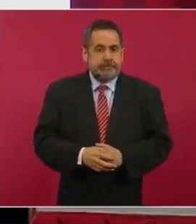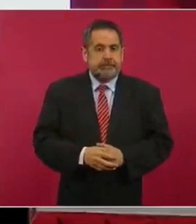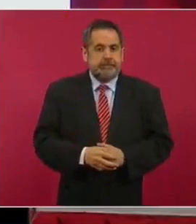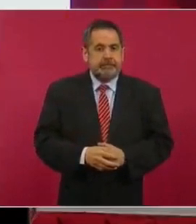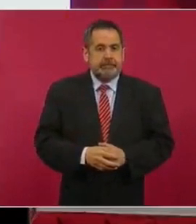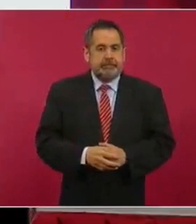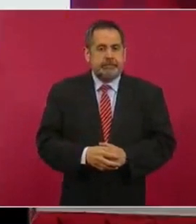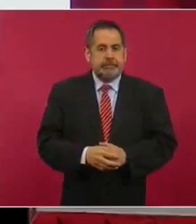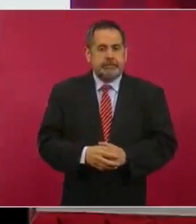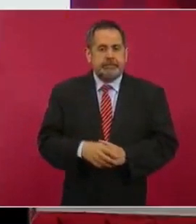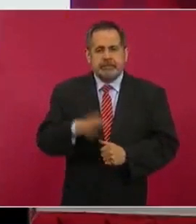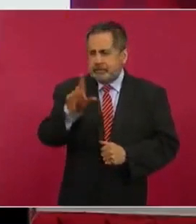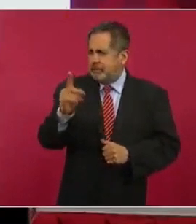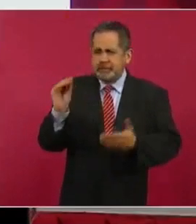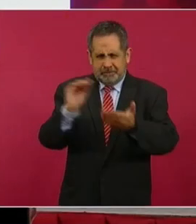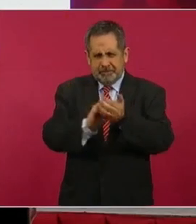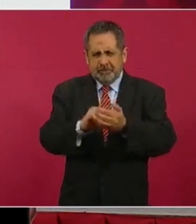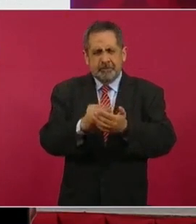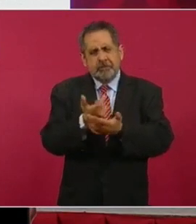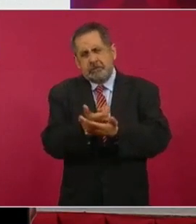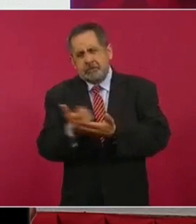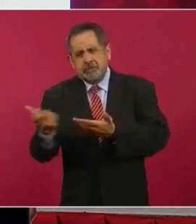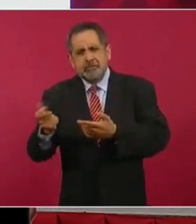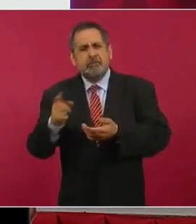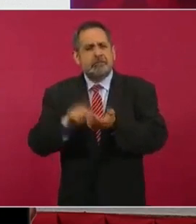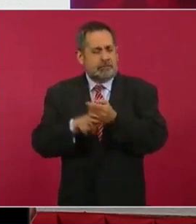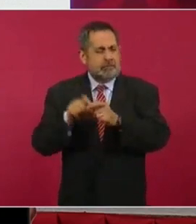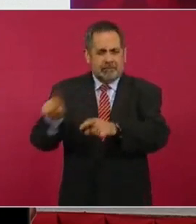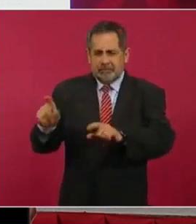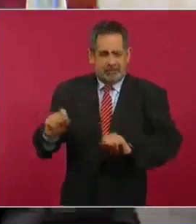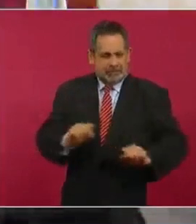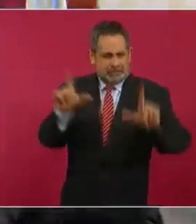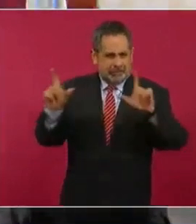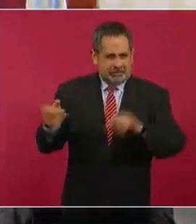es más, pon la gráfica de salario de Carlos,